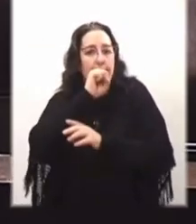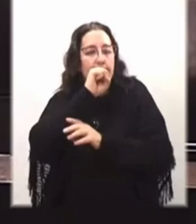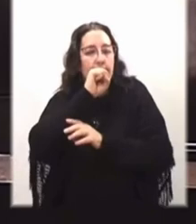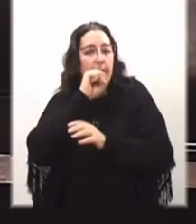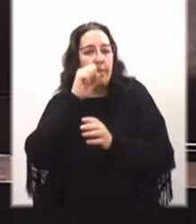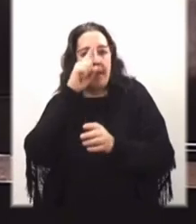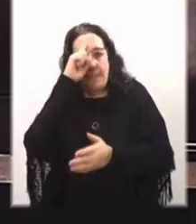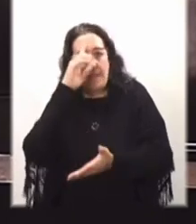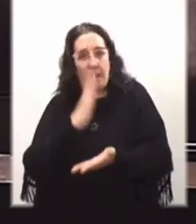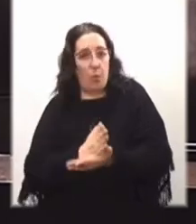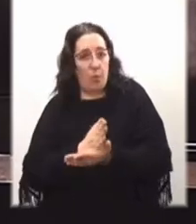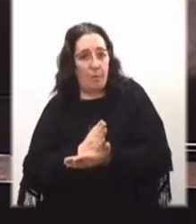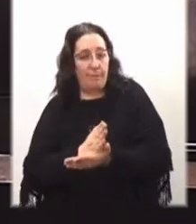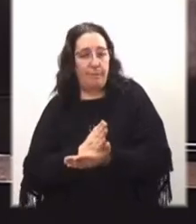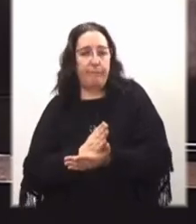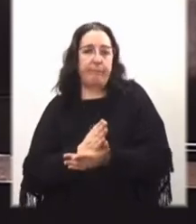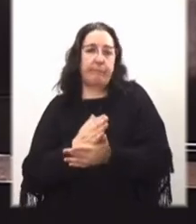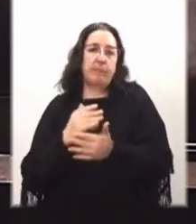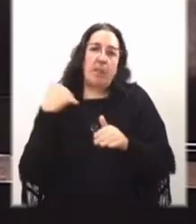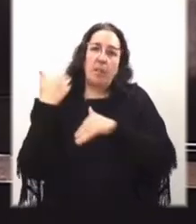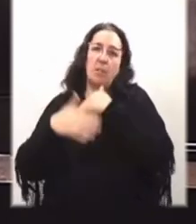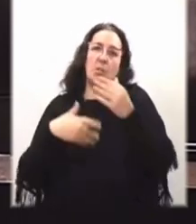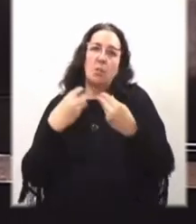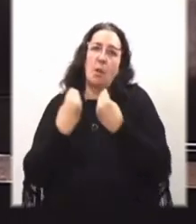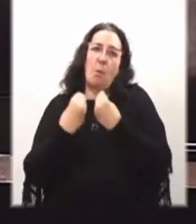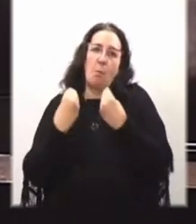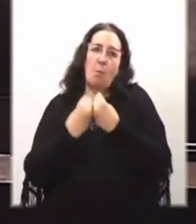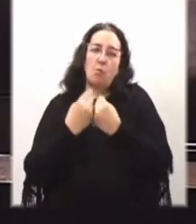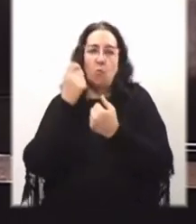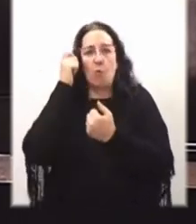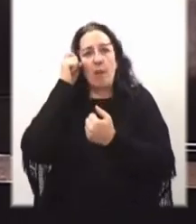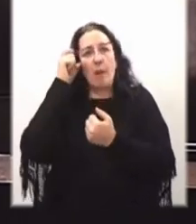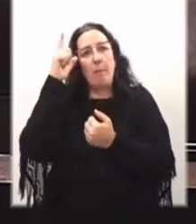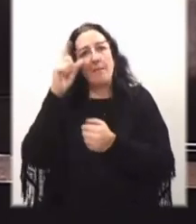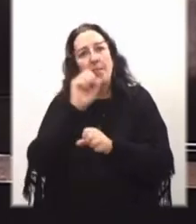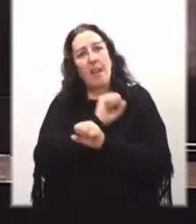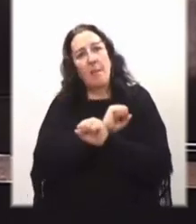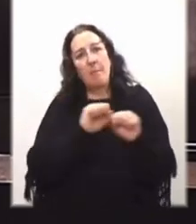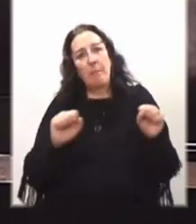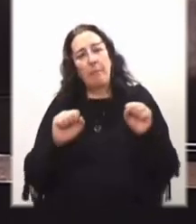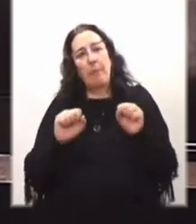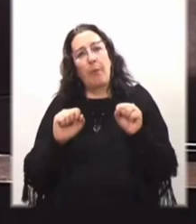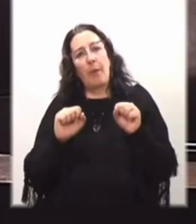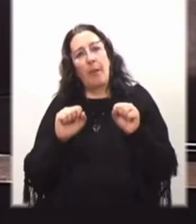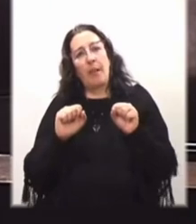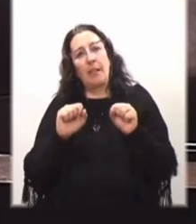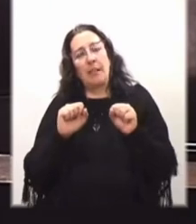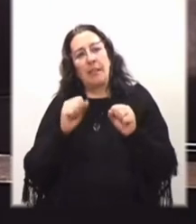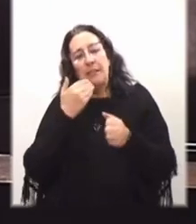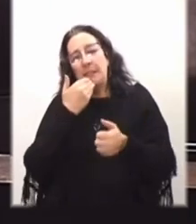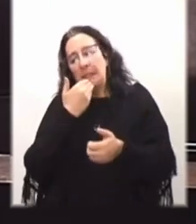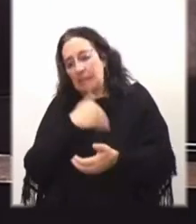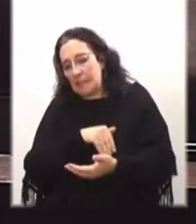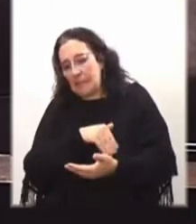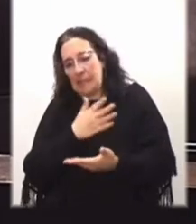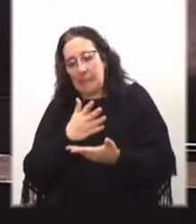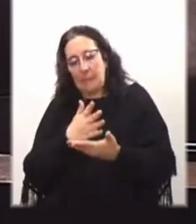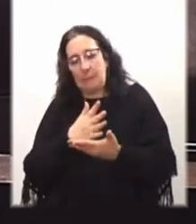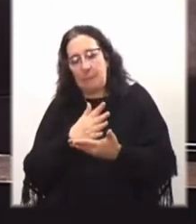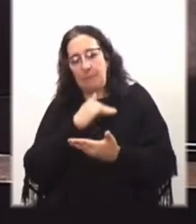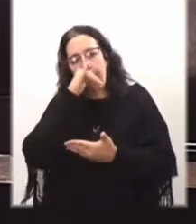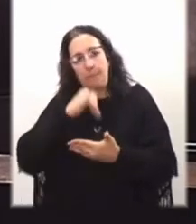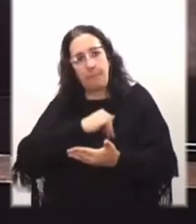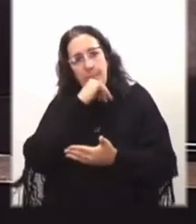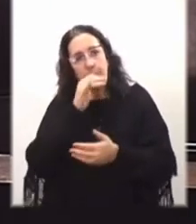muy agudamente la capacidad de leer el sobreentendido, de leer el mensaje subliminal. Entonces